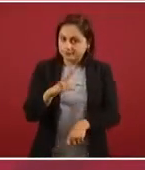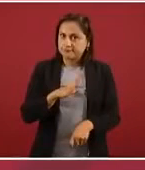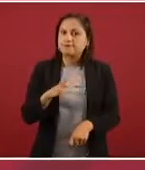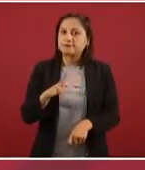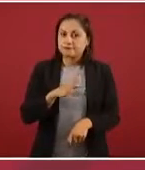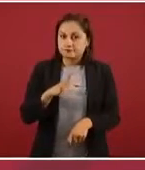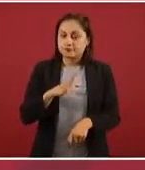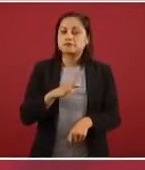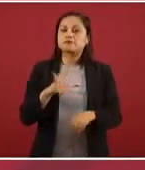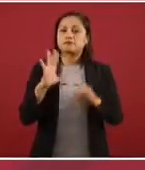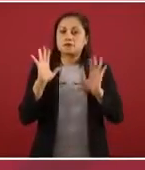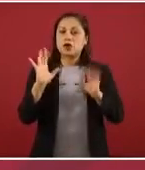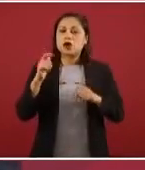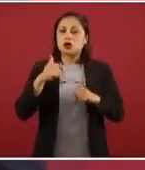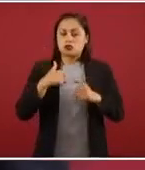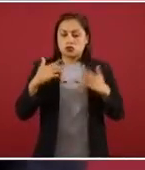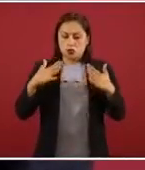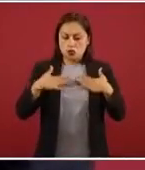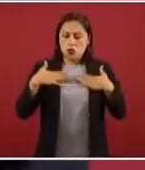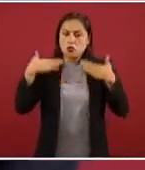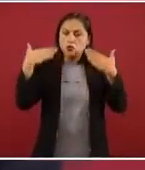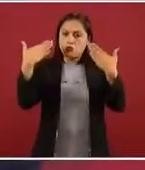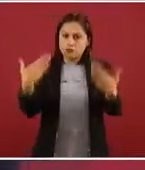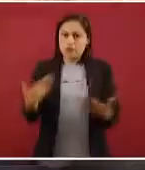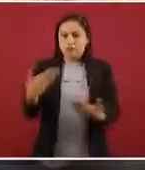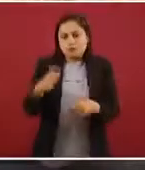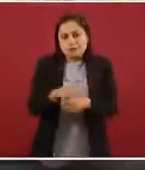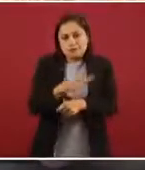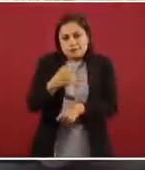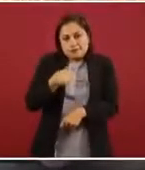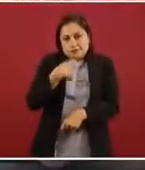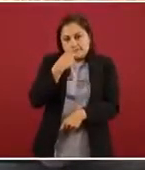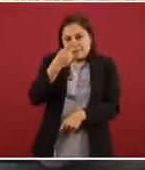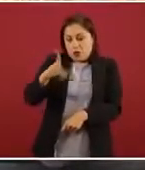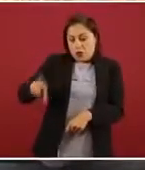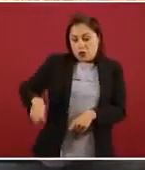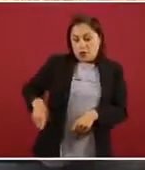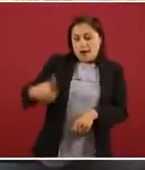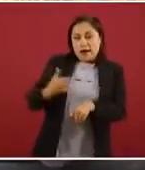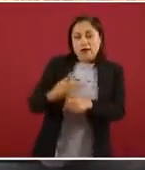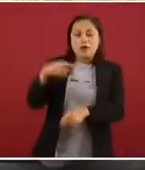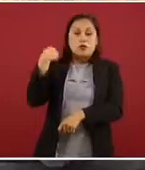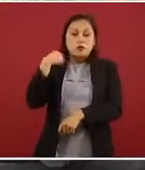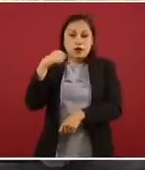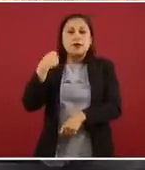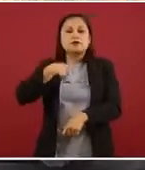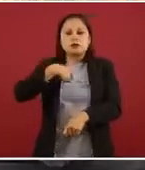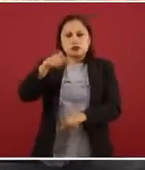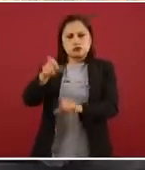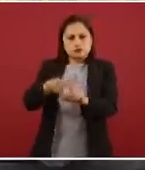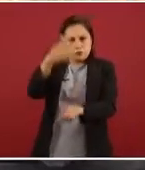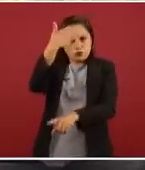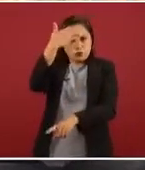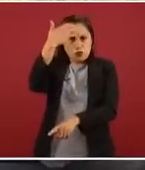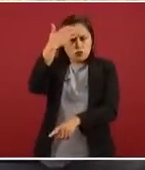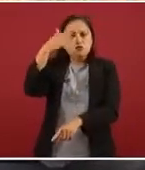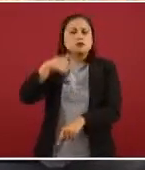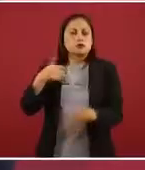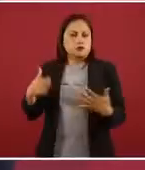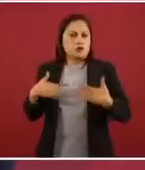yo le tengo confianza, también lo tengo que decir, al gobernador de Tabasco, lo conozco, es una